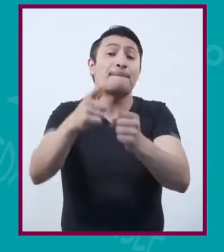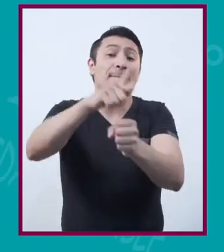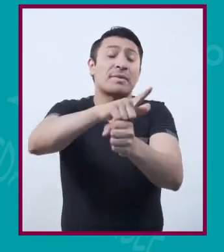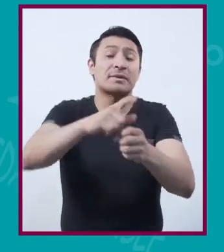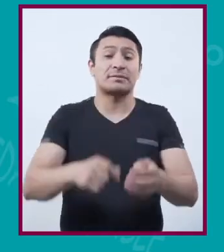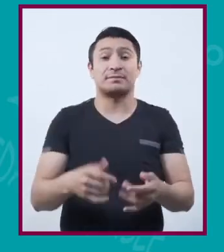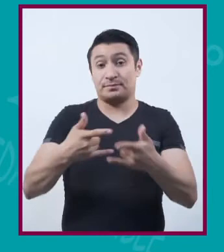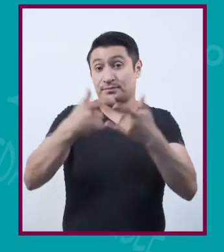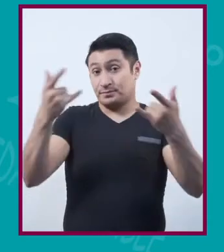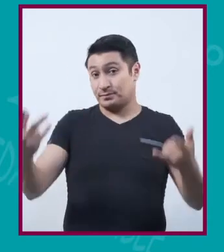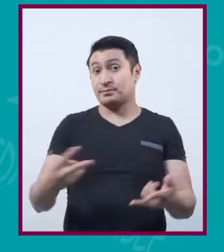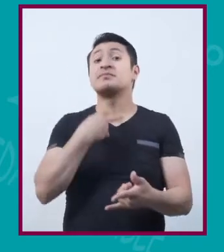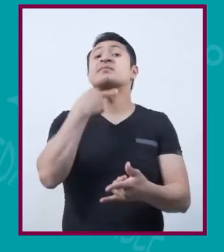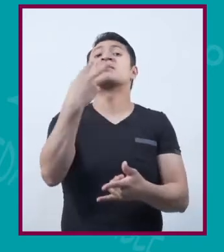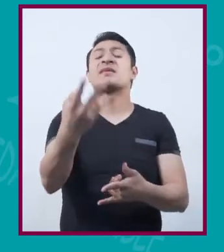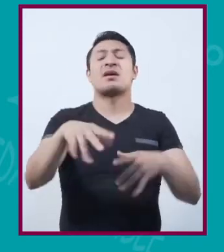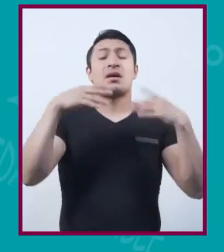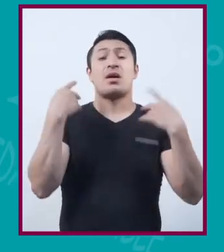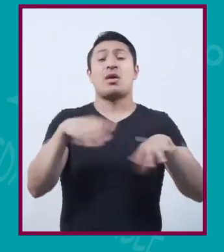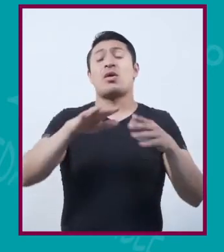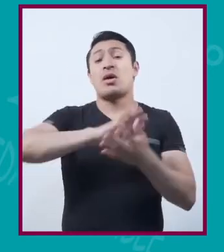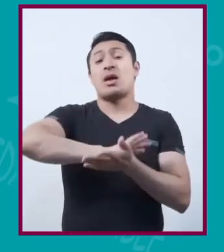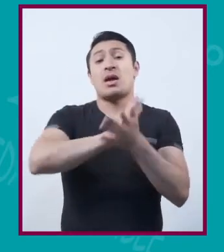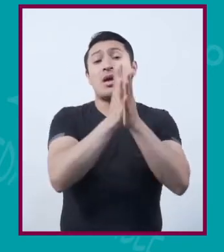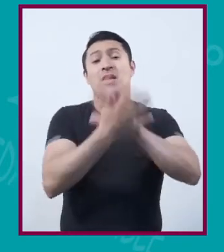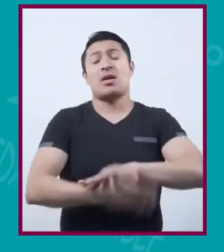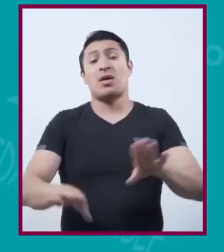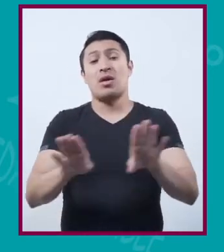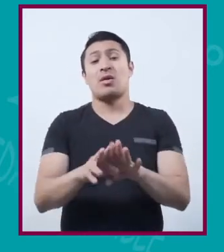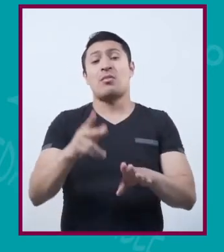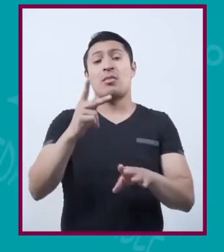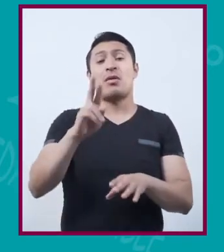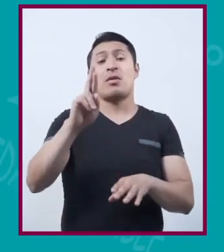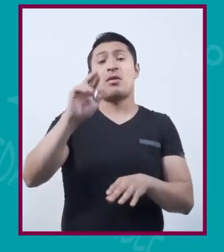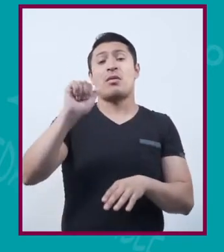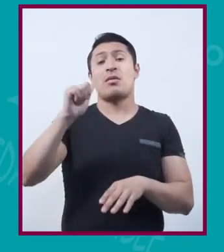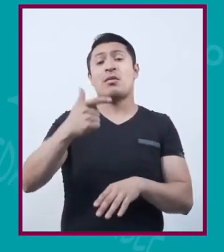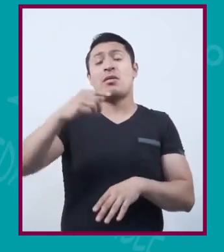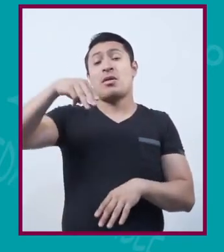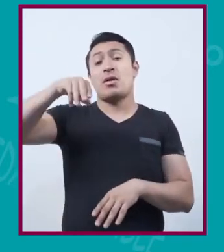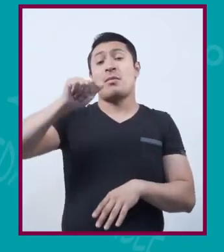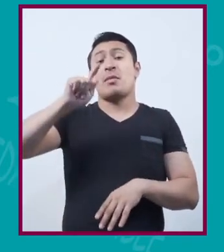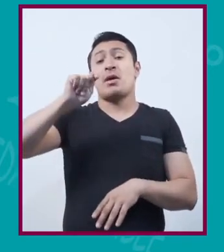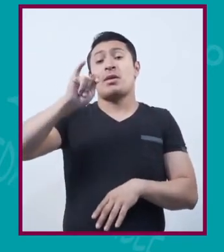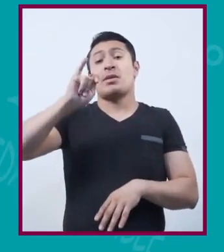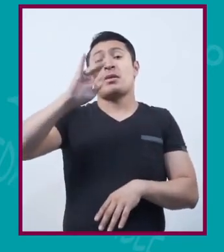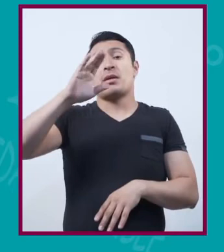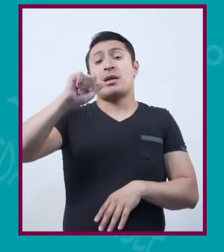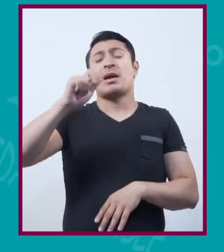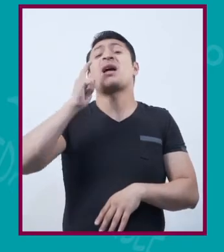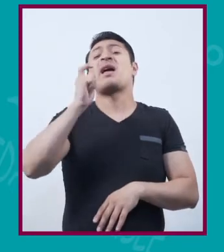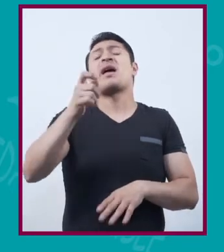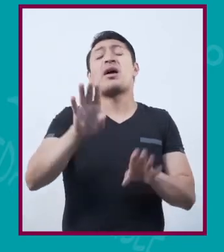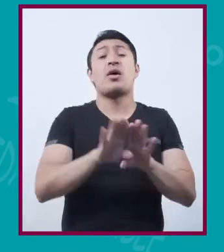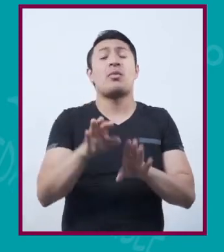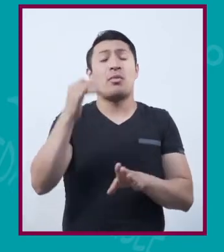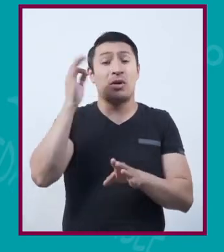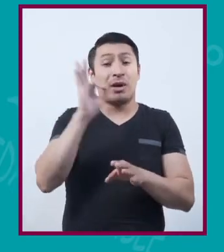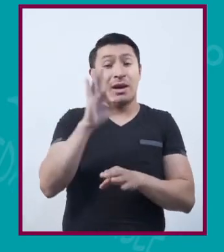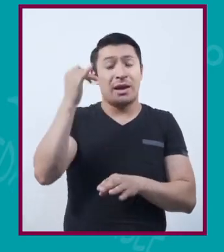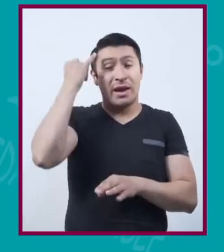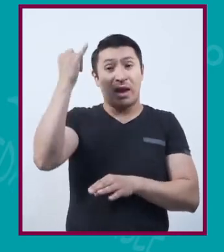cambios sociales. La historia oral se ha vuelto mucho más pragmática. Quizás ha